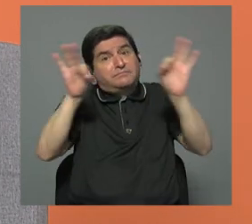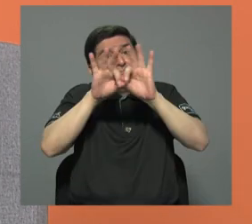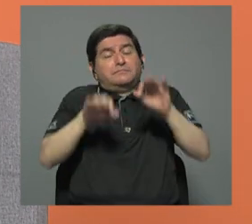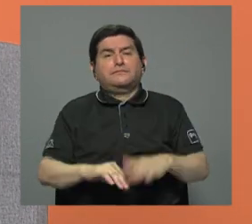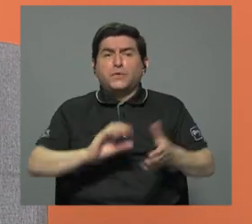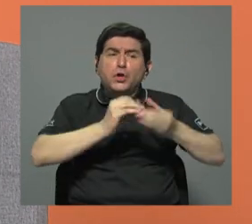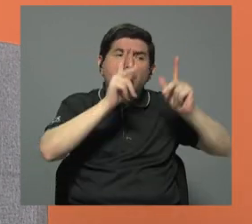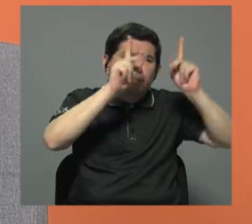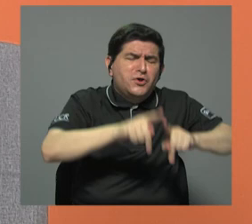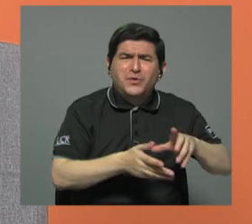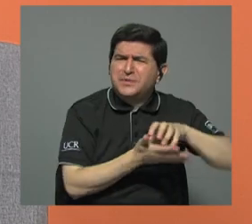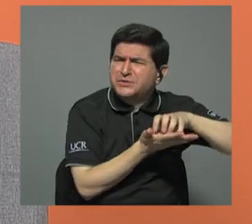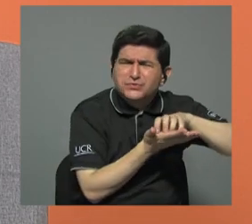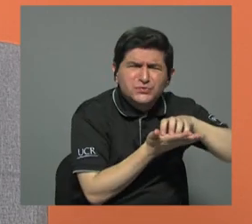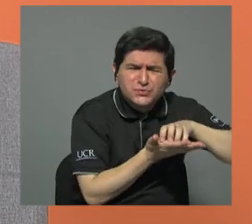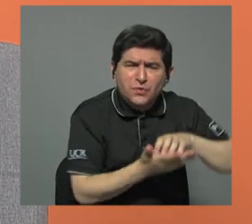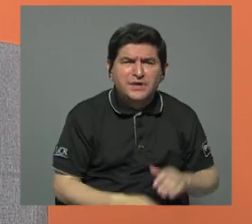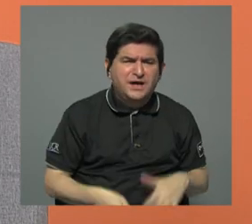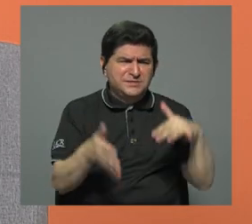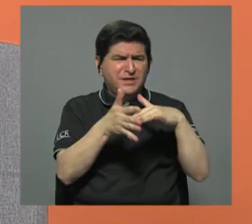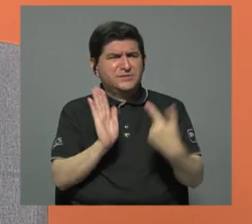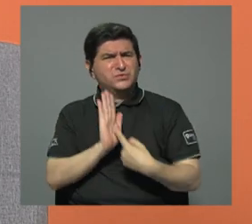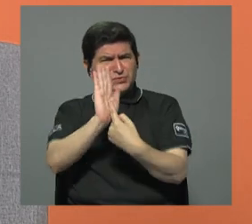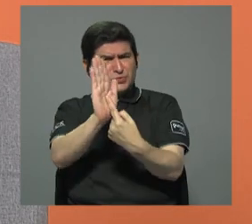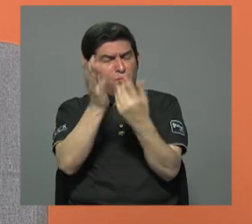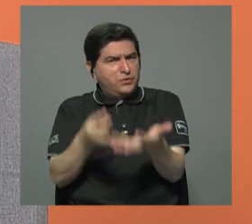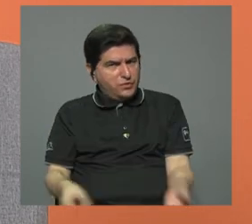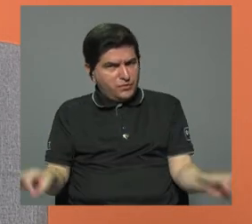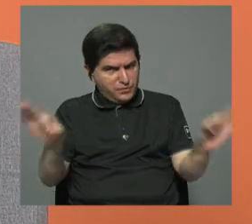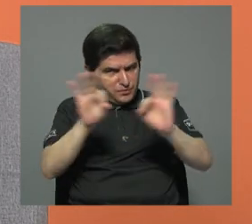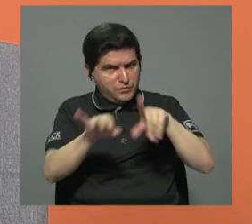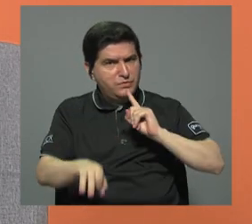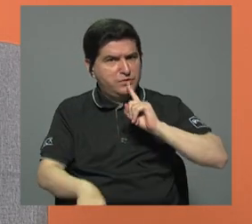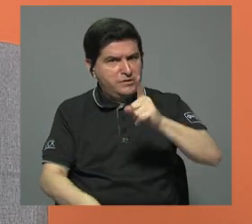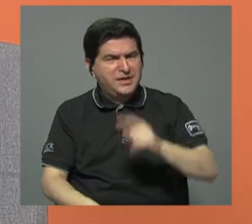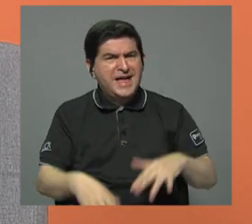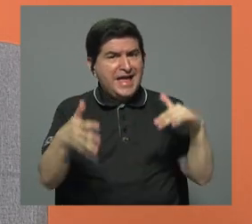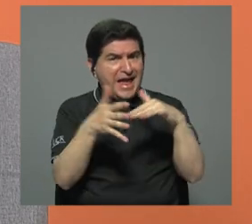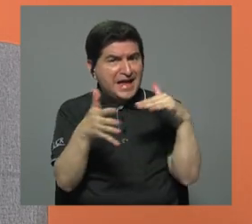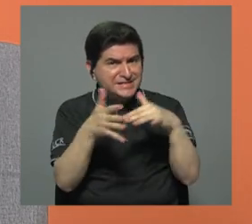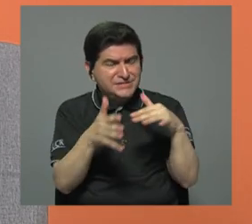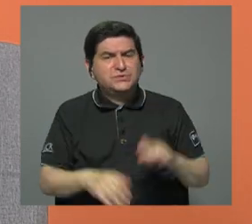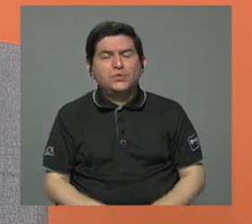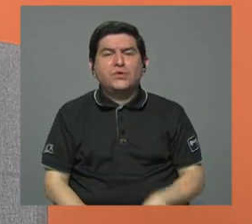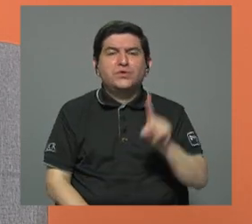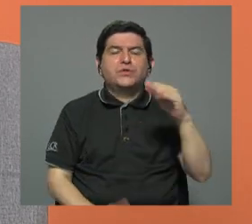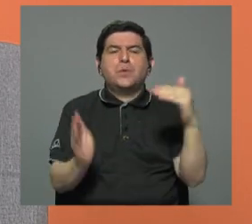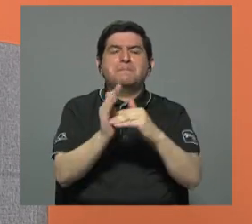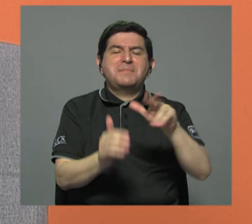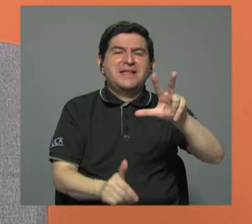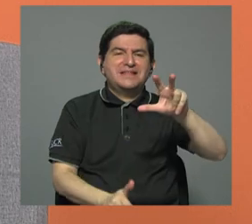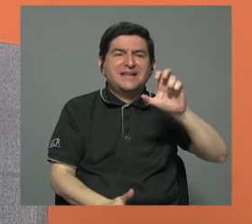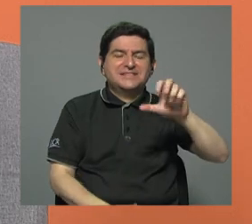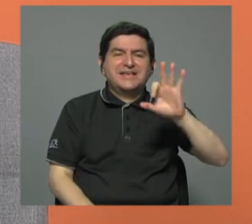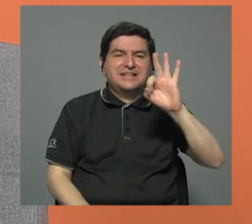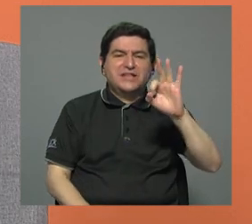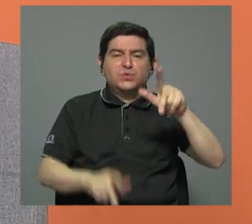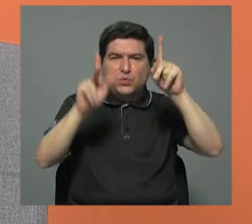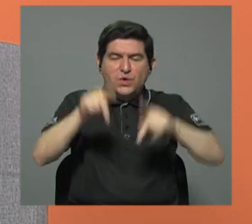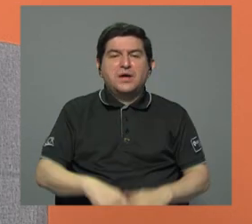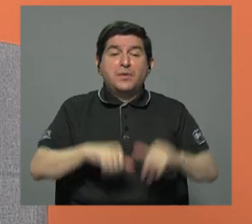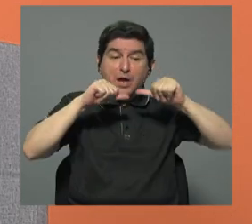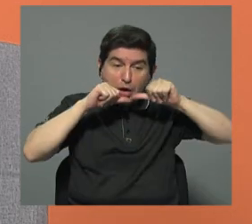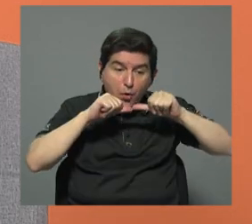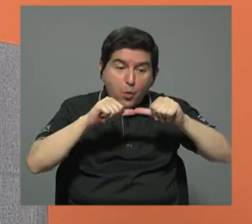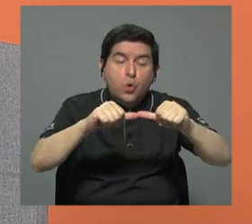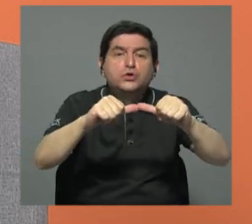cantidad de personas indecisas dentro de este estudio, que además es importante mencionarlo, un estudio panel de 1.309 personas que se les da una continuidad